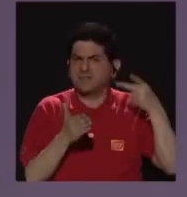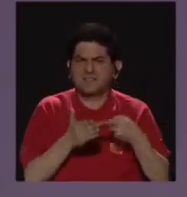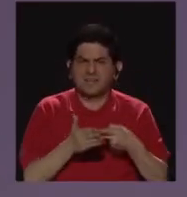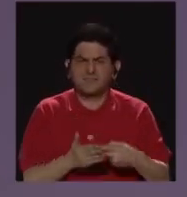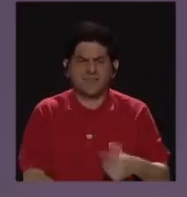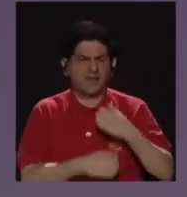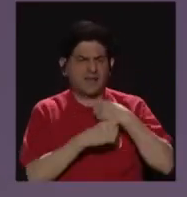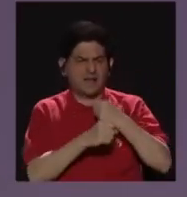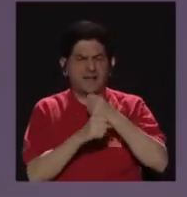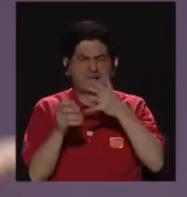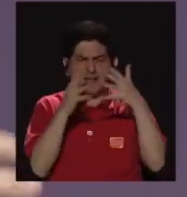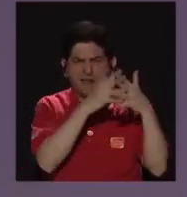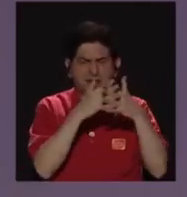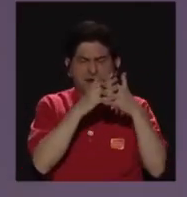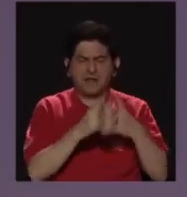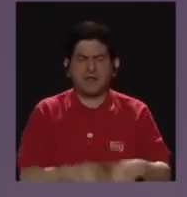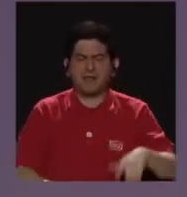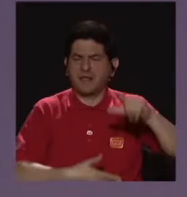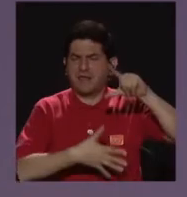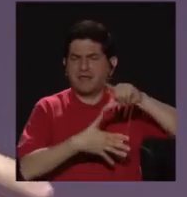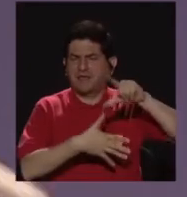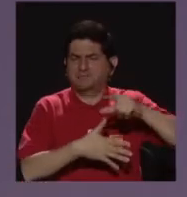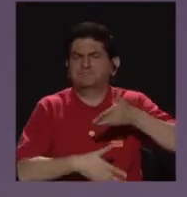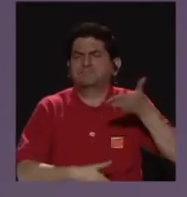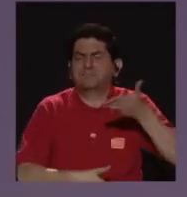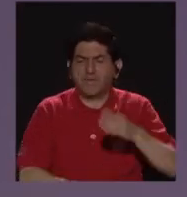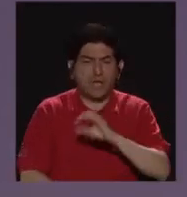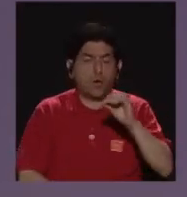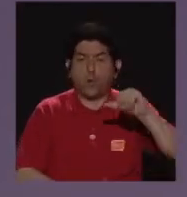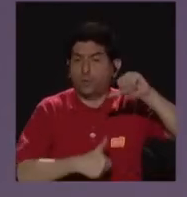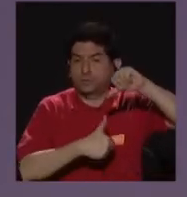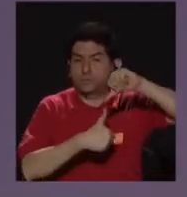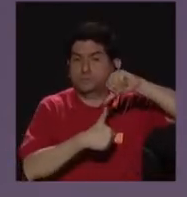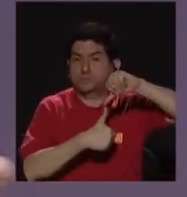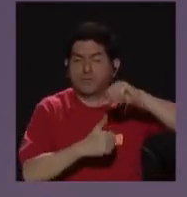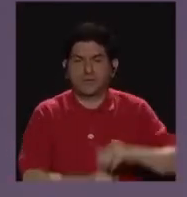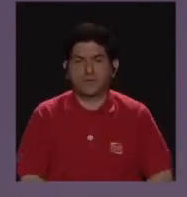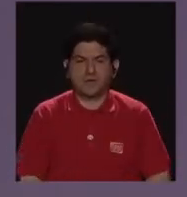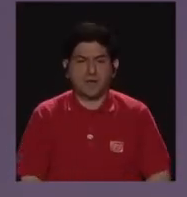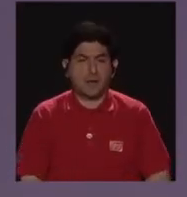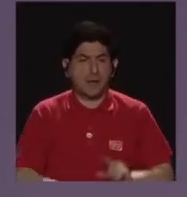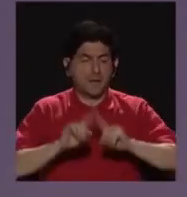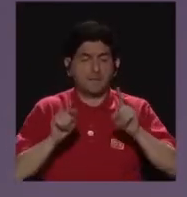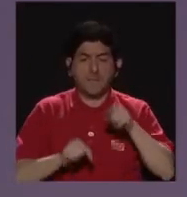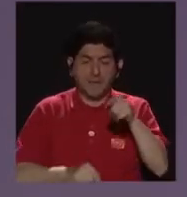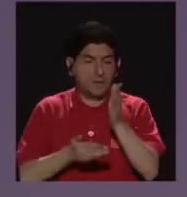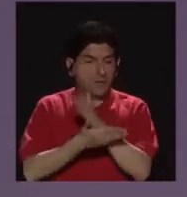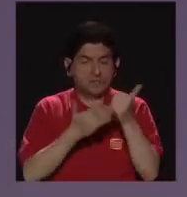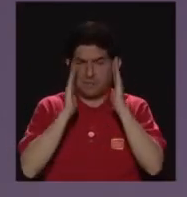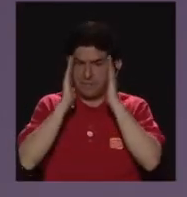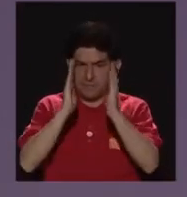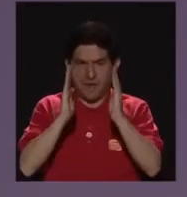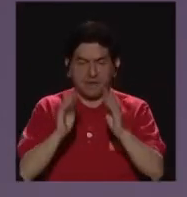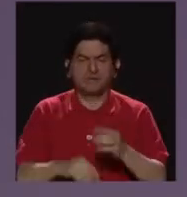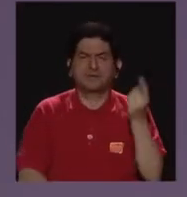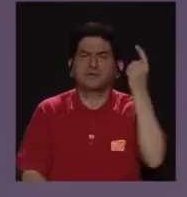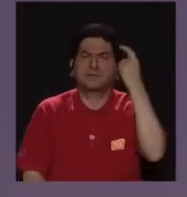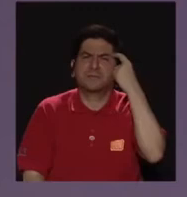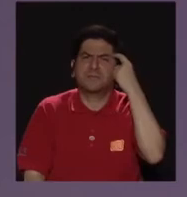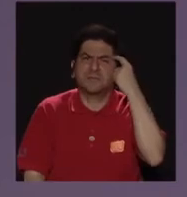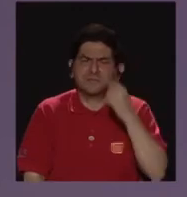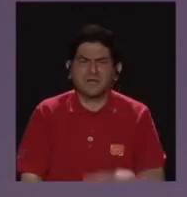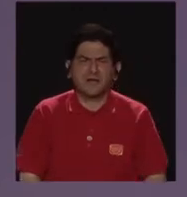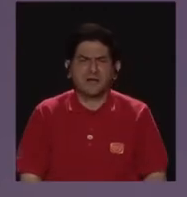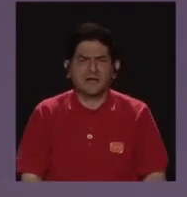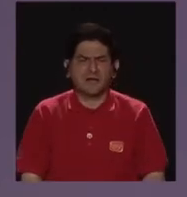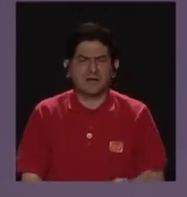ejército el ejército de eeuu para américa latina y para centroamérica que se omitiera toda esa parte justamente pensable que las